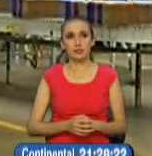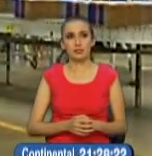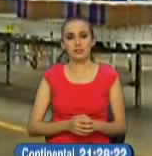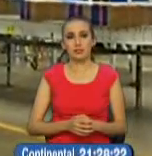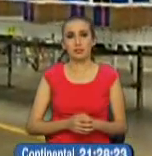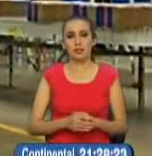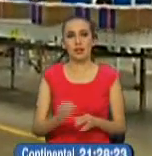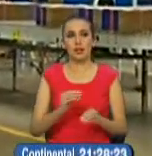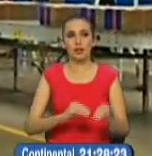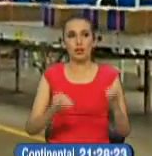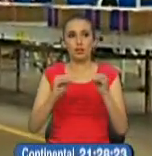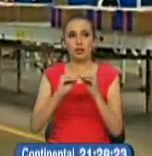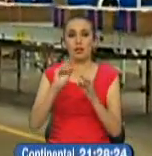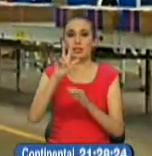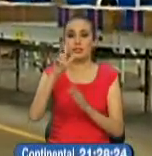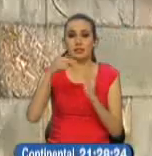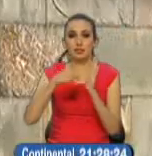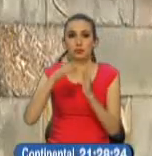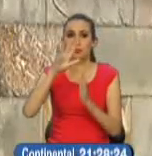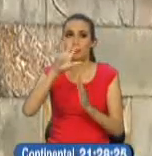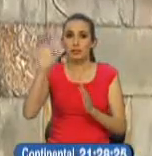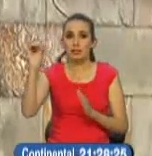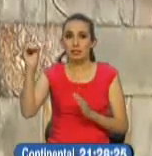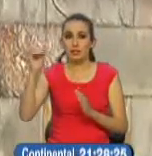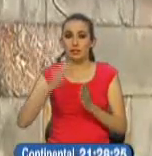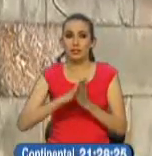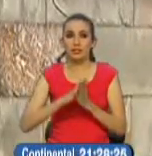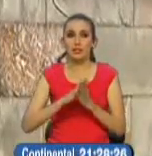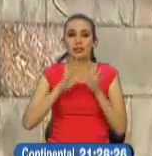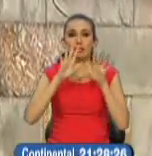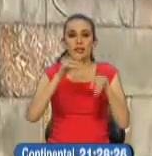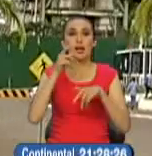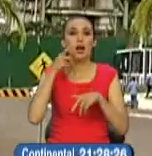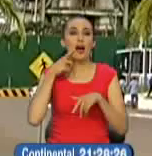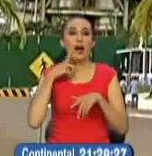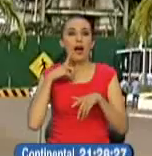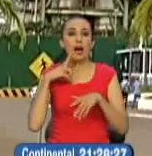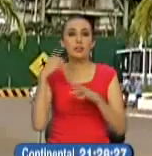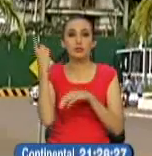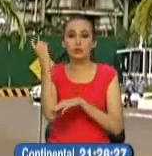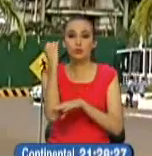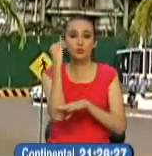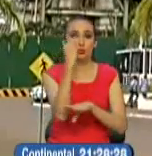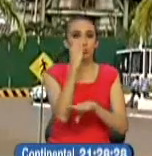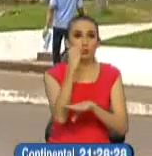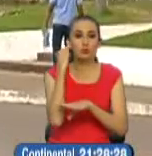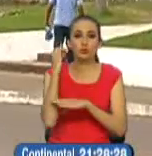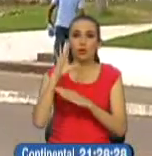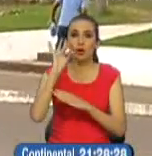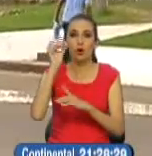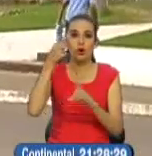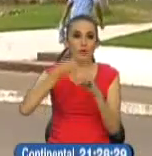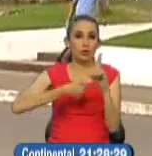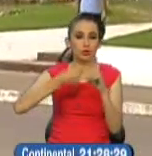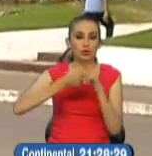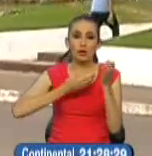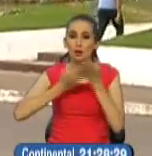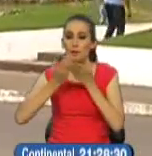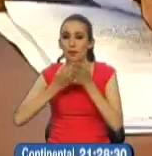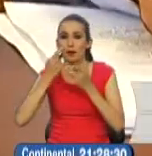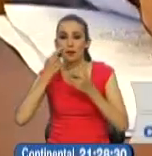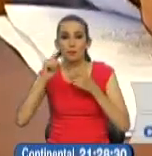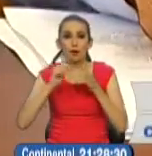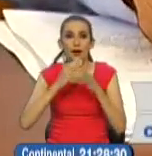Los más de 3.500 trabajadores del ingenio azucarero San Carlos deliberaron por al menos 8 meses ciertos beneficios y artículos